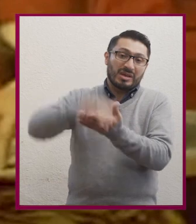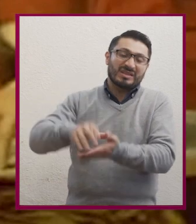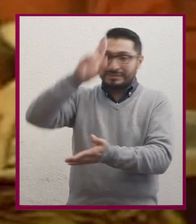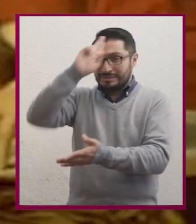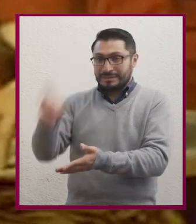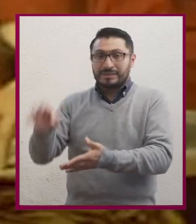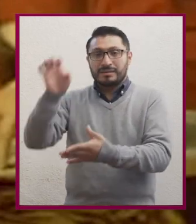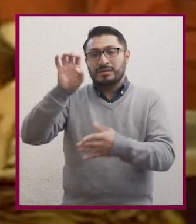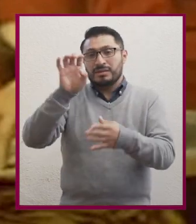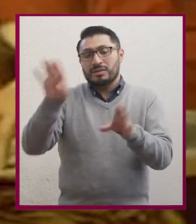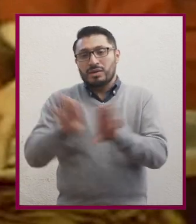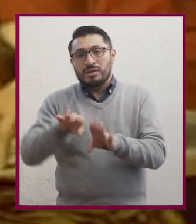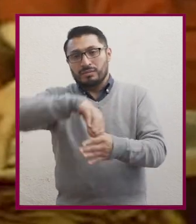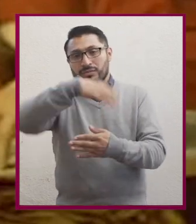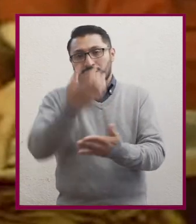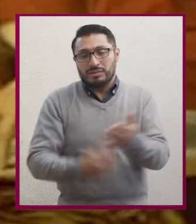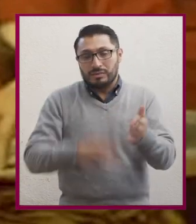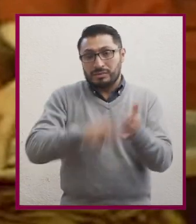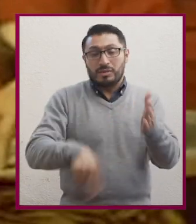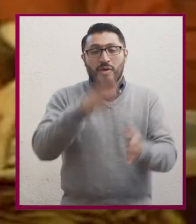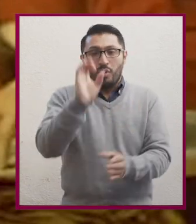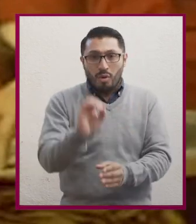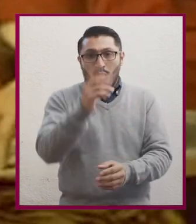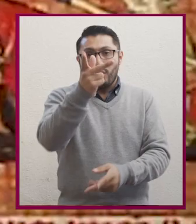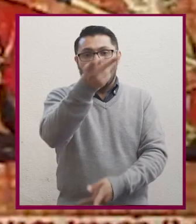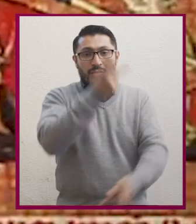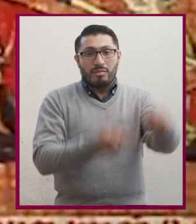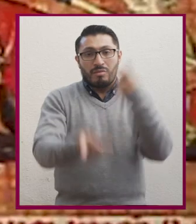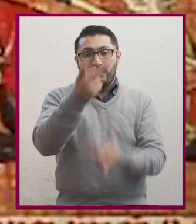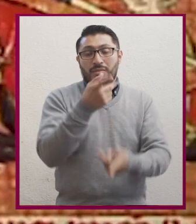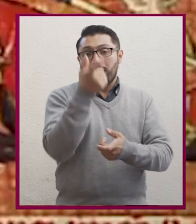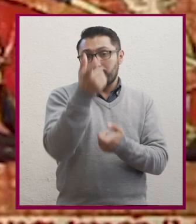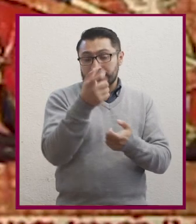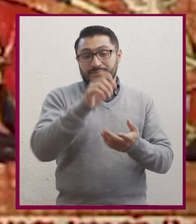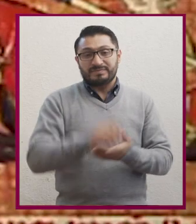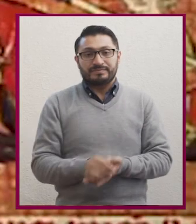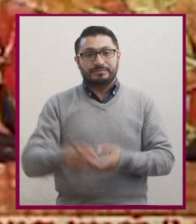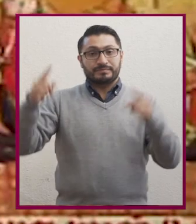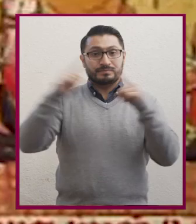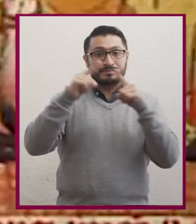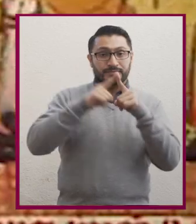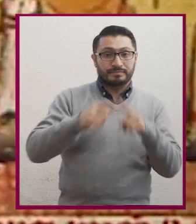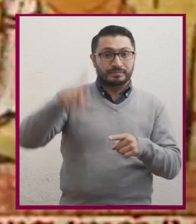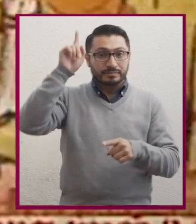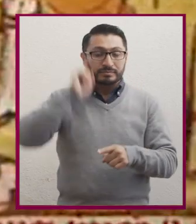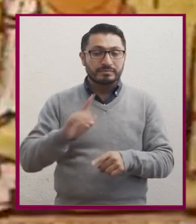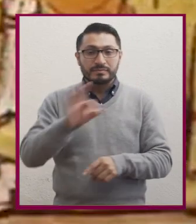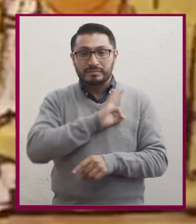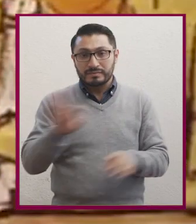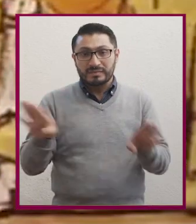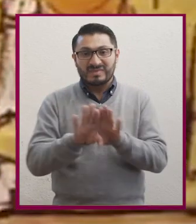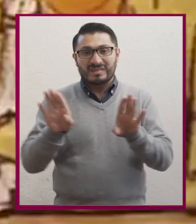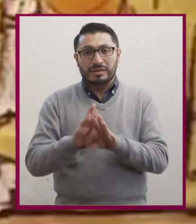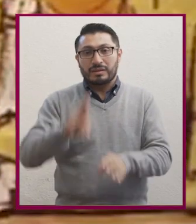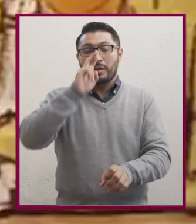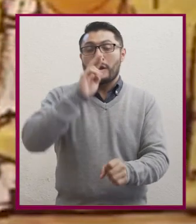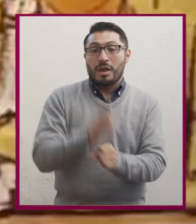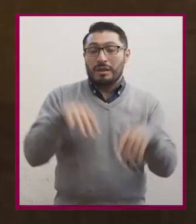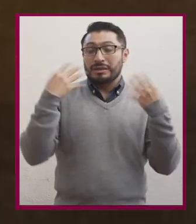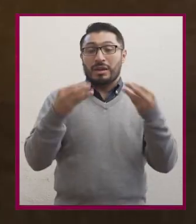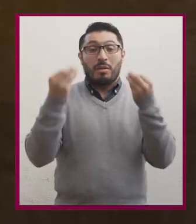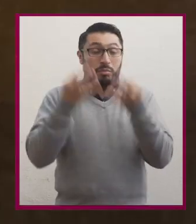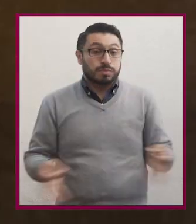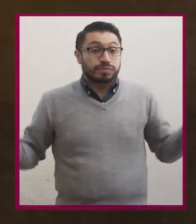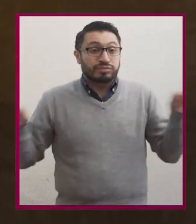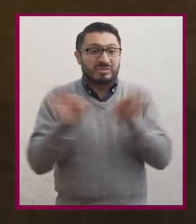firmar contratos o pedir dinero prestado a su nombre. En la iglesia, las mujeres podían ocupar cargos de gran